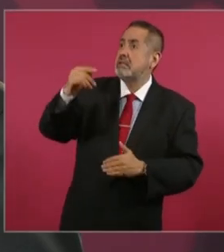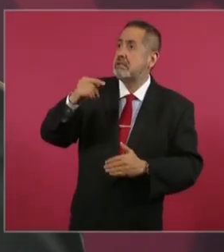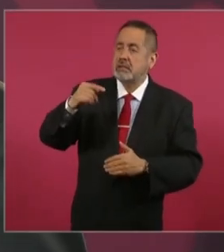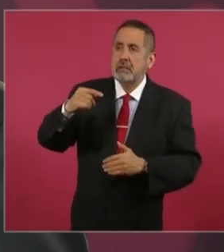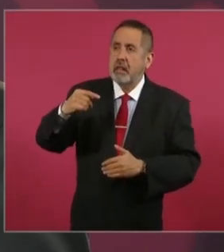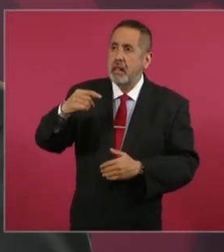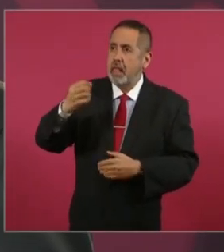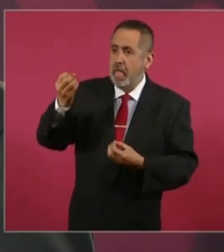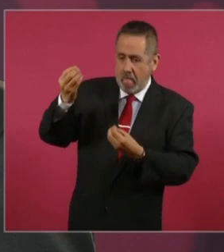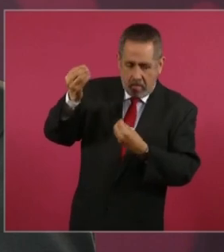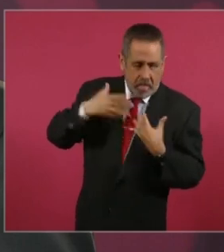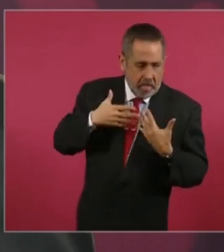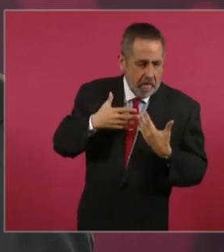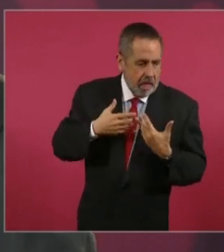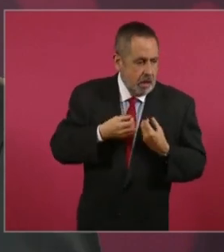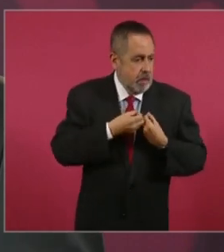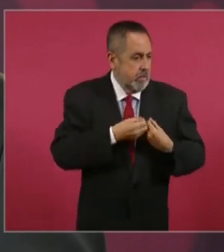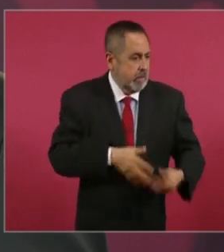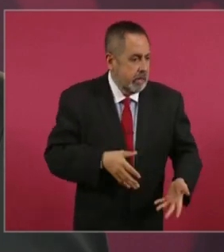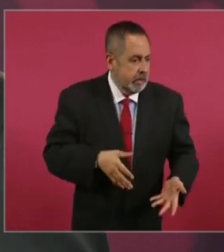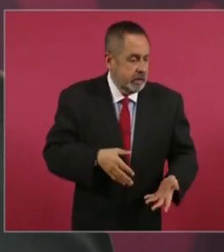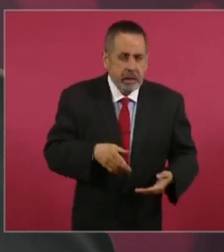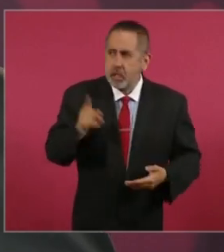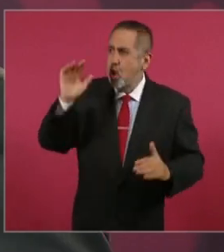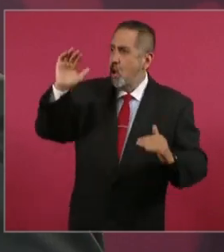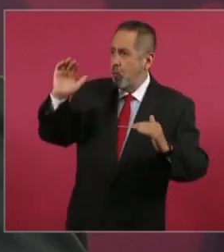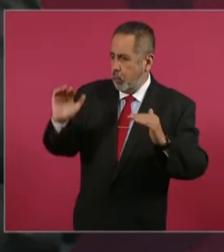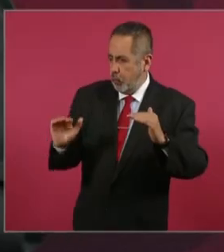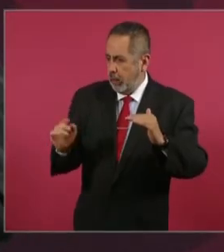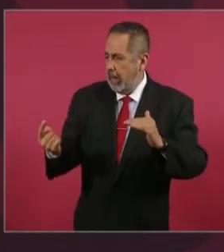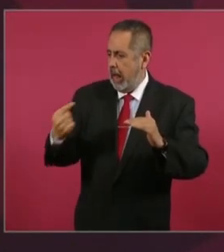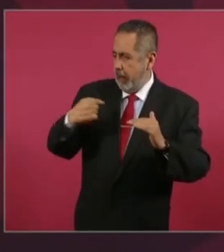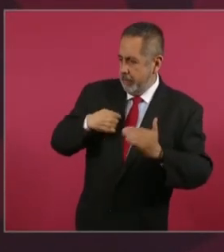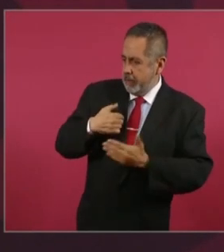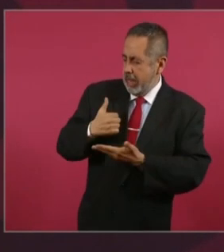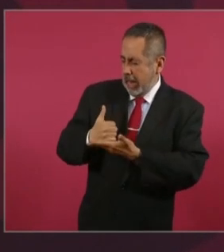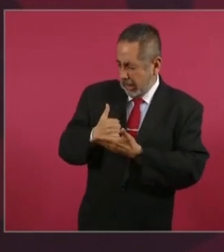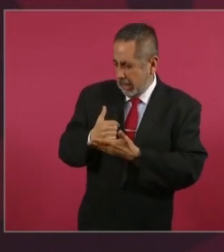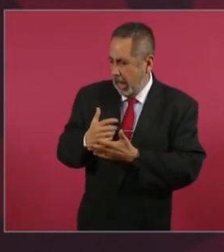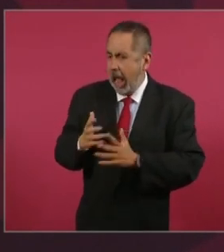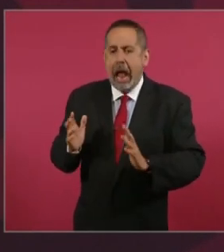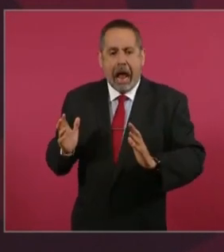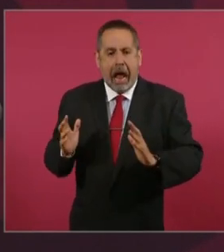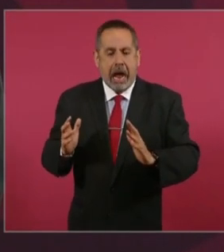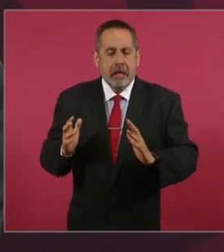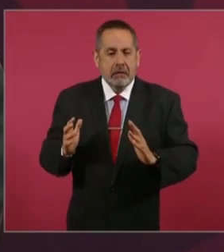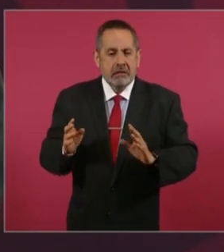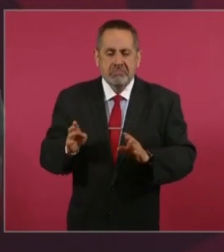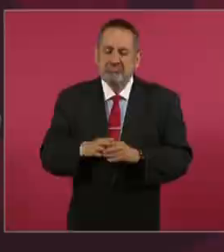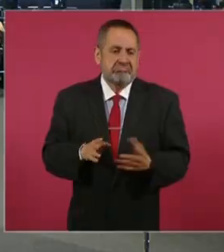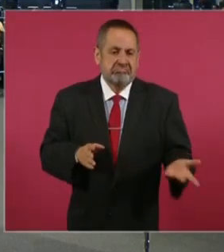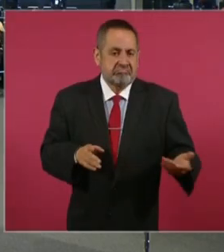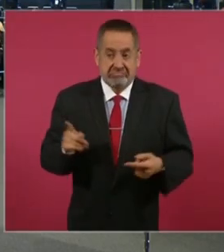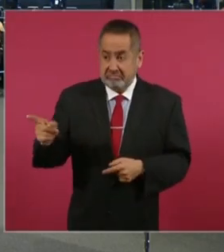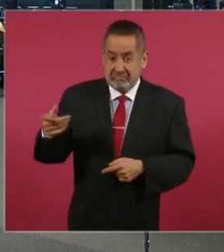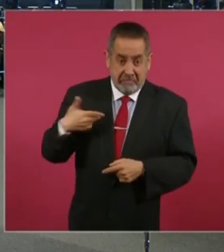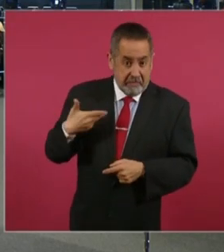vas a necesitar si estás debilitado vas a venir aquí a pedirnos